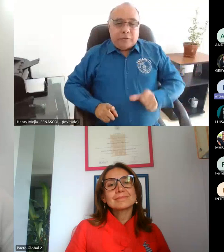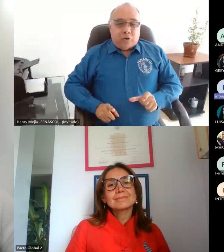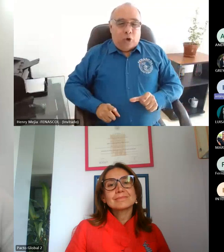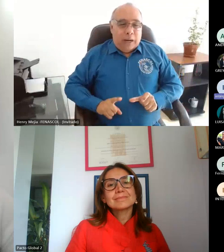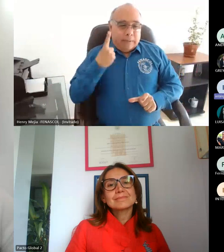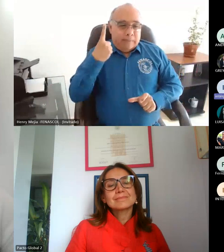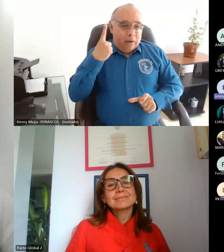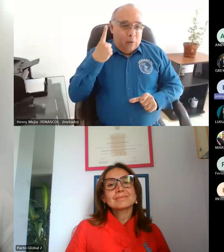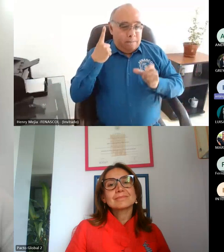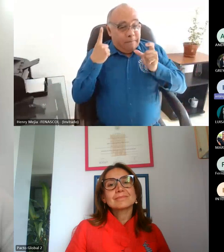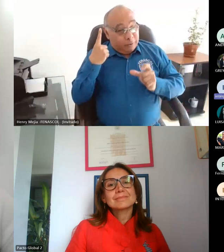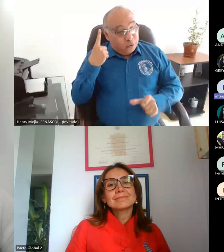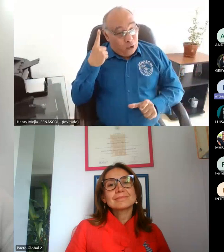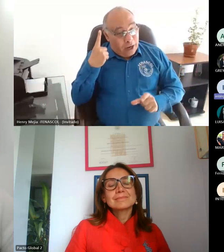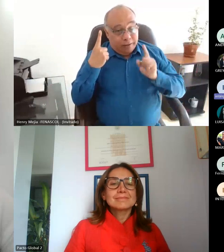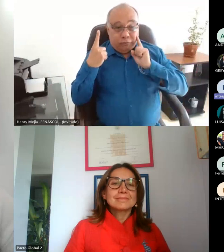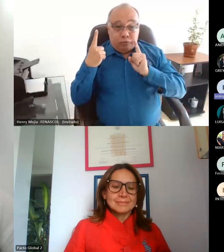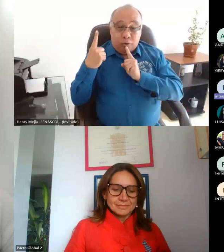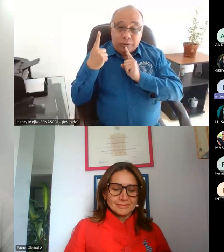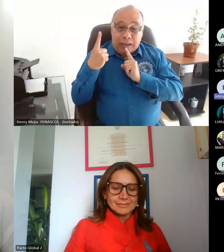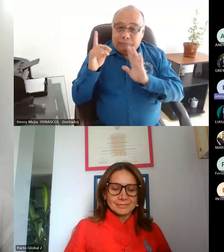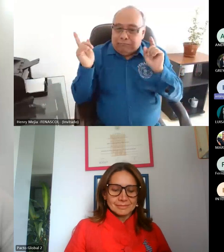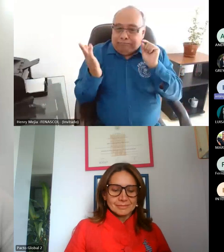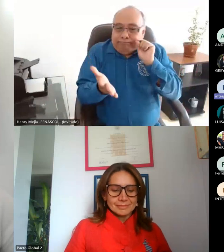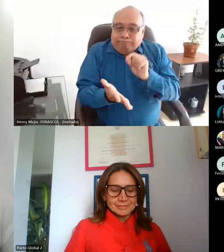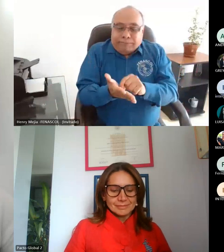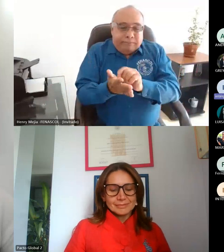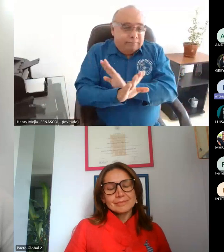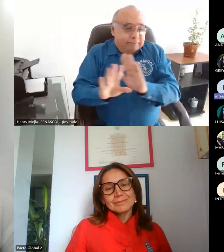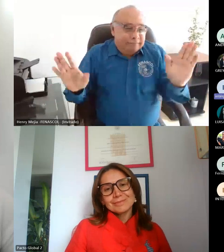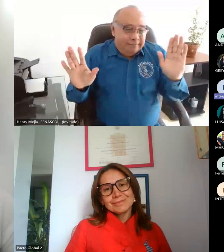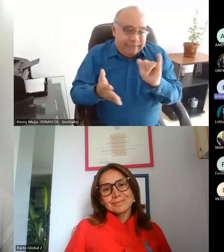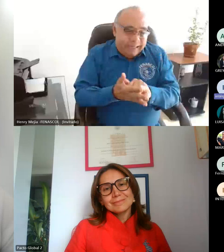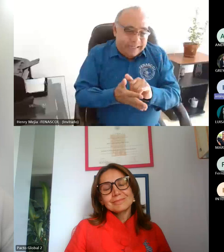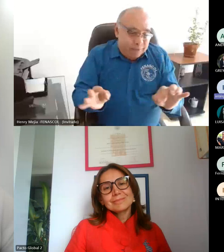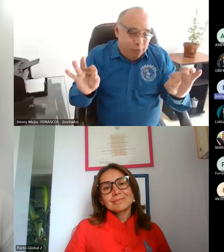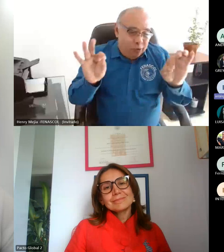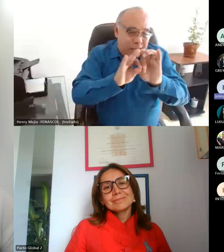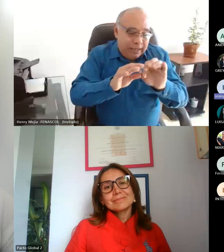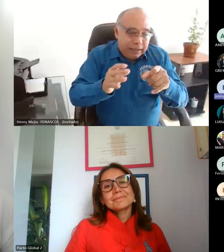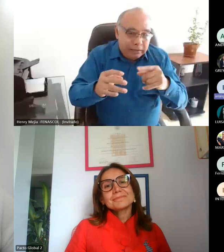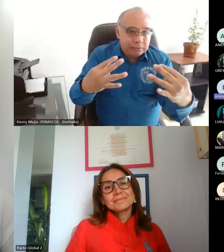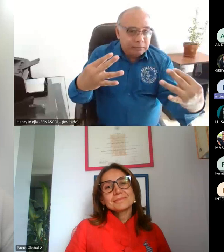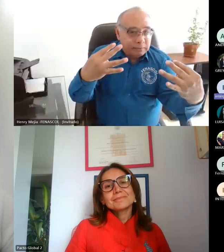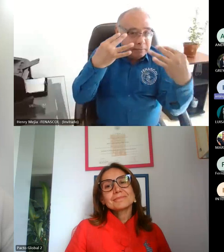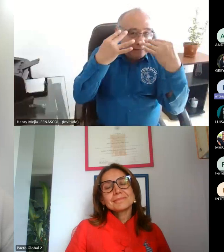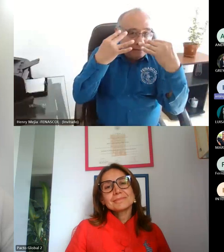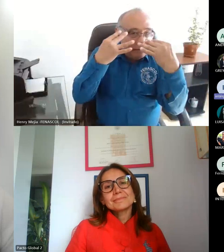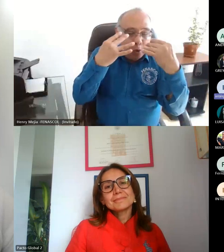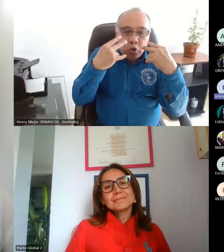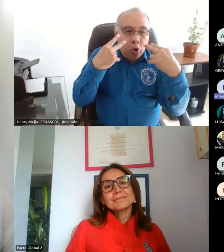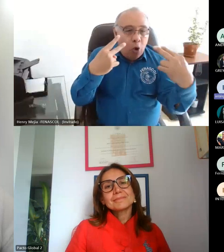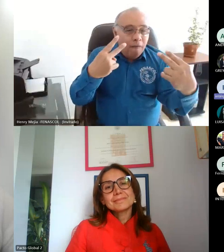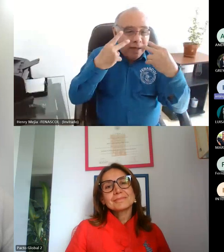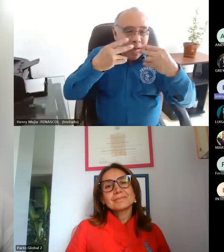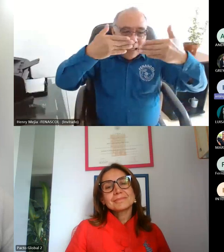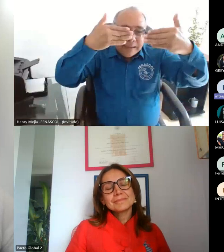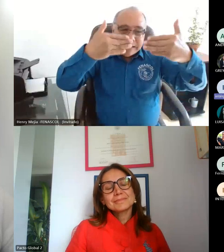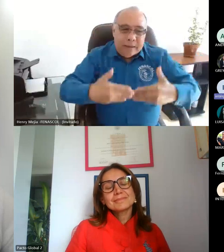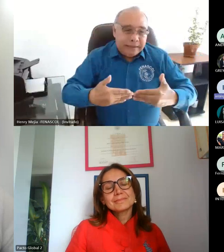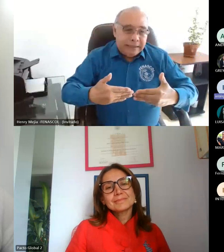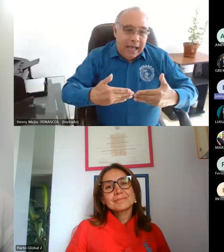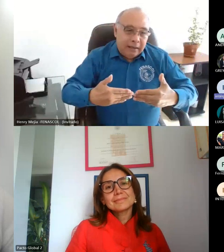apellidos no otros rótulos sí persona sorda Eso es todo eso es importante eh